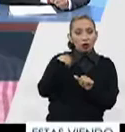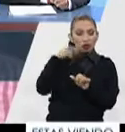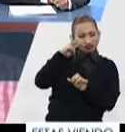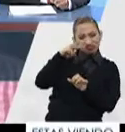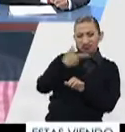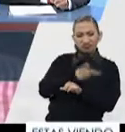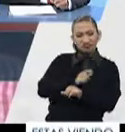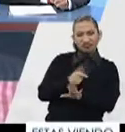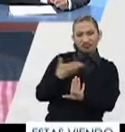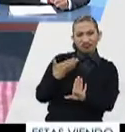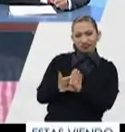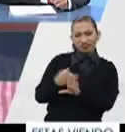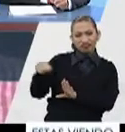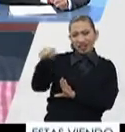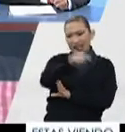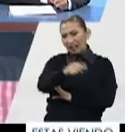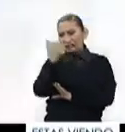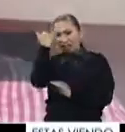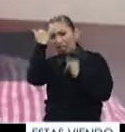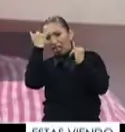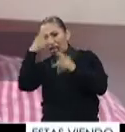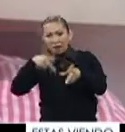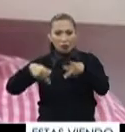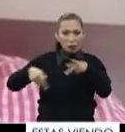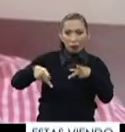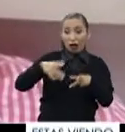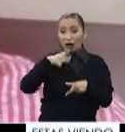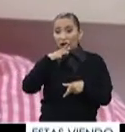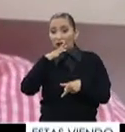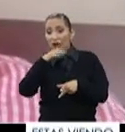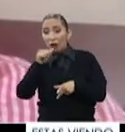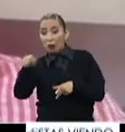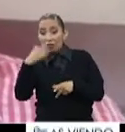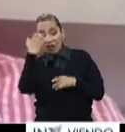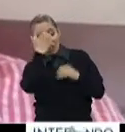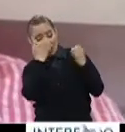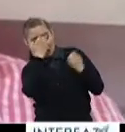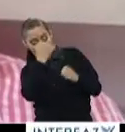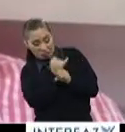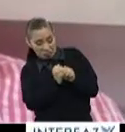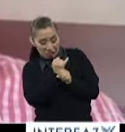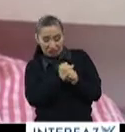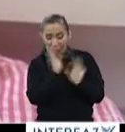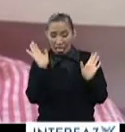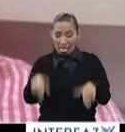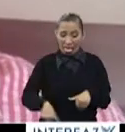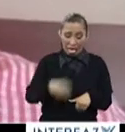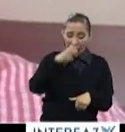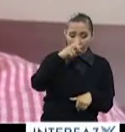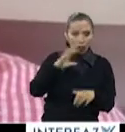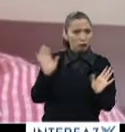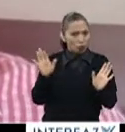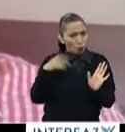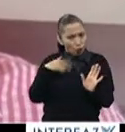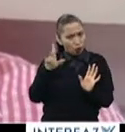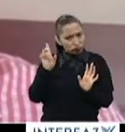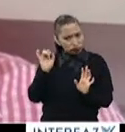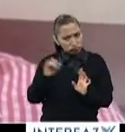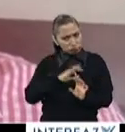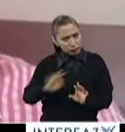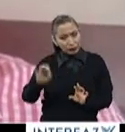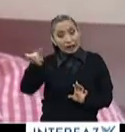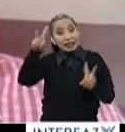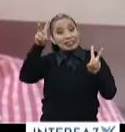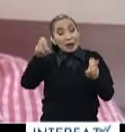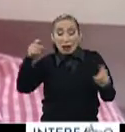de esta concepción de que el fútbol no se puede estudiar con rigor. Entonces, pues